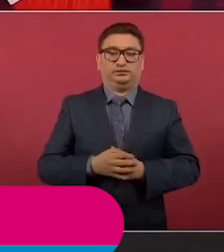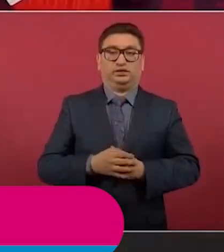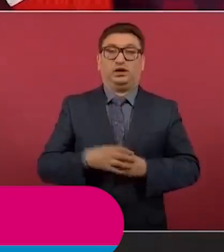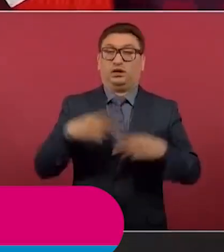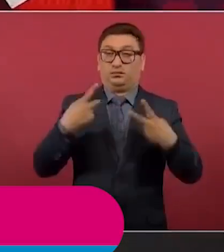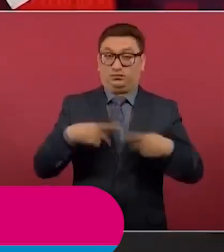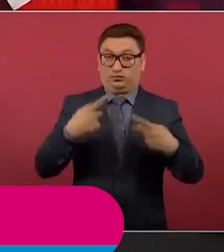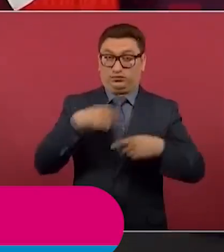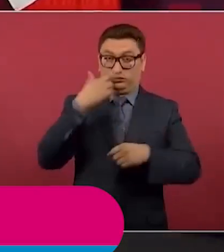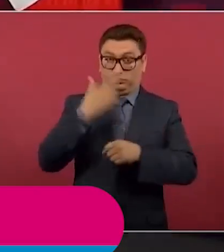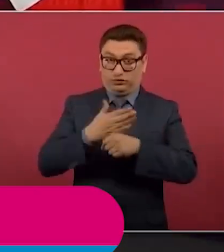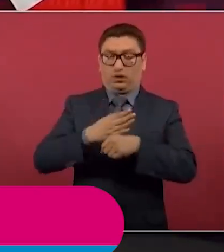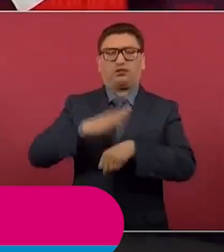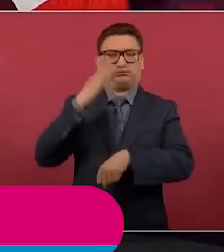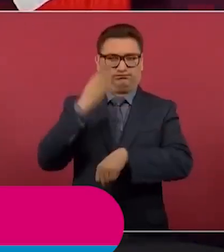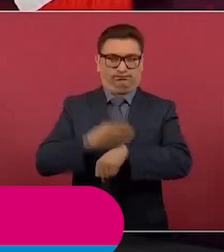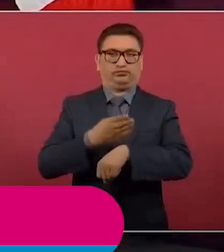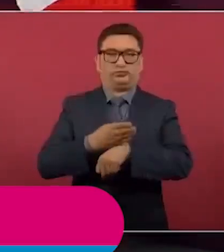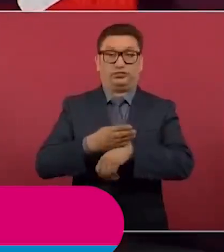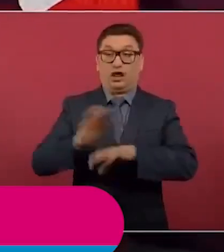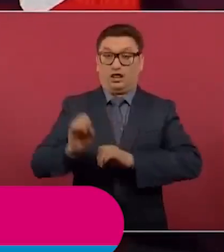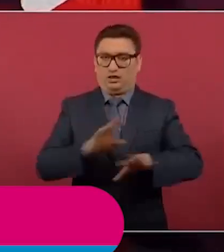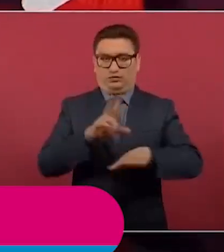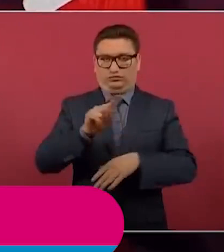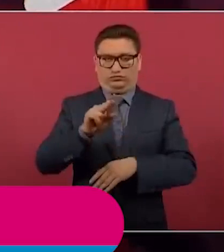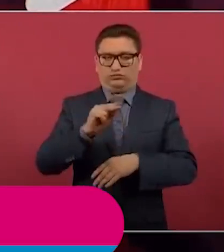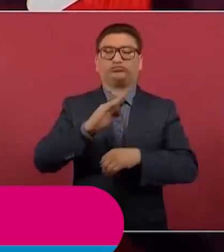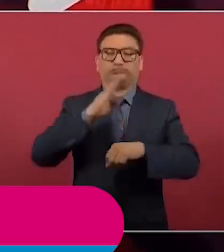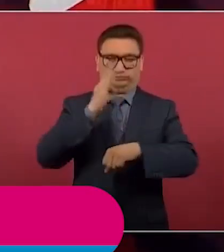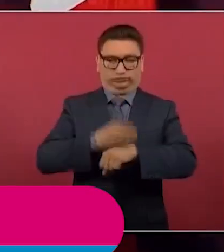impunidad, se va a castigar a los responsables,